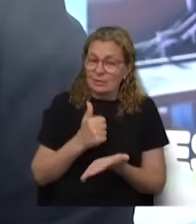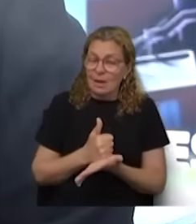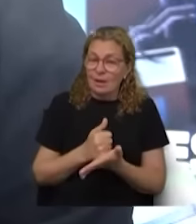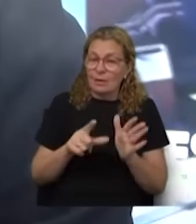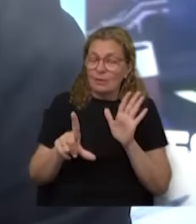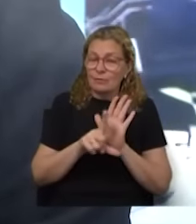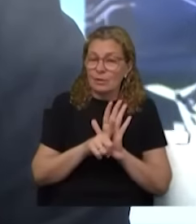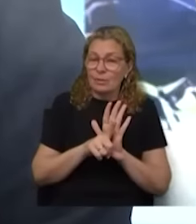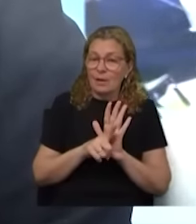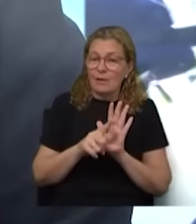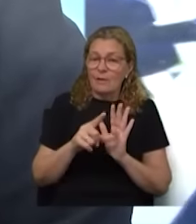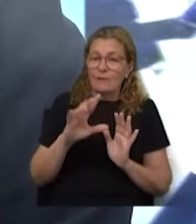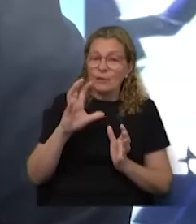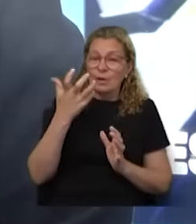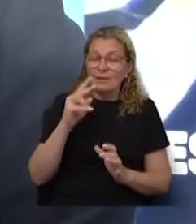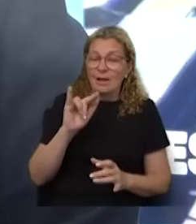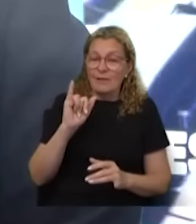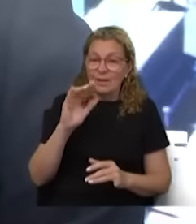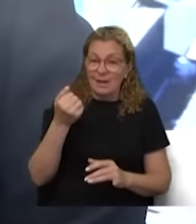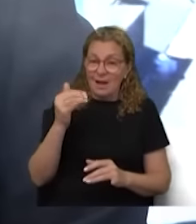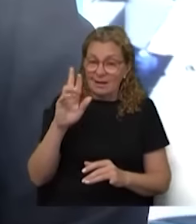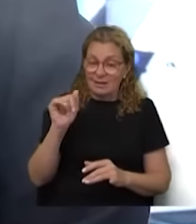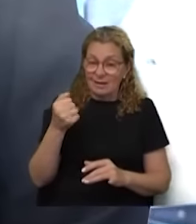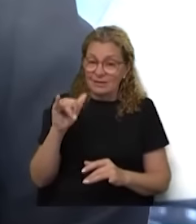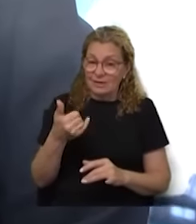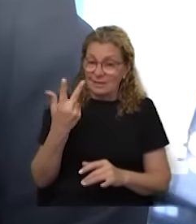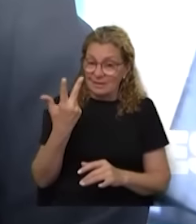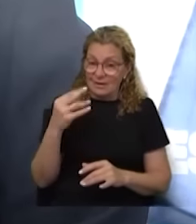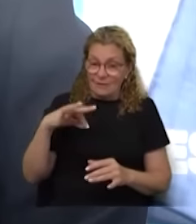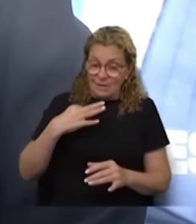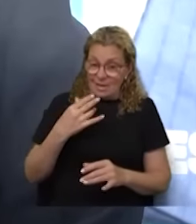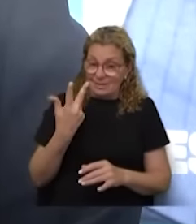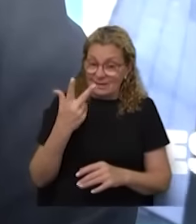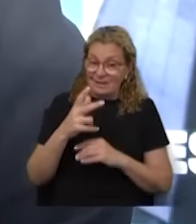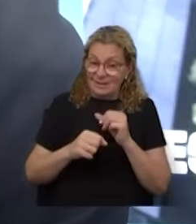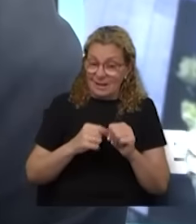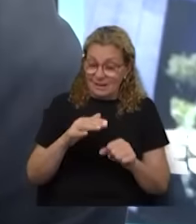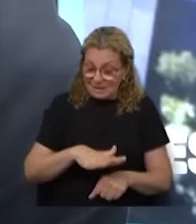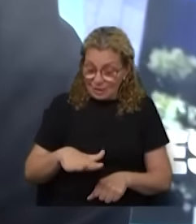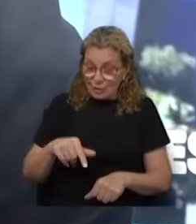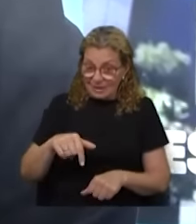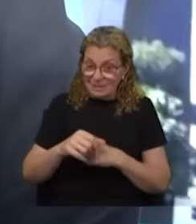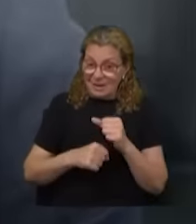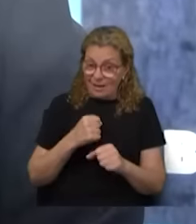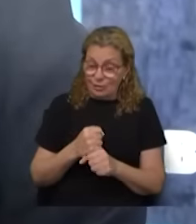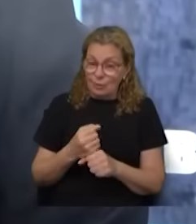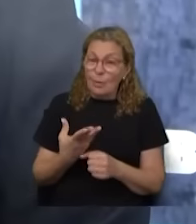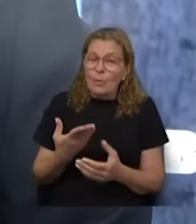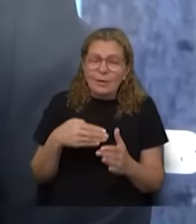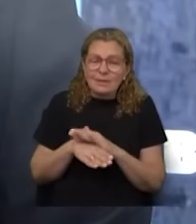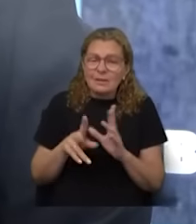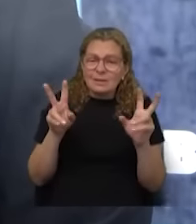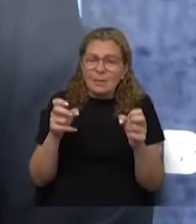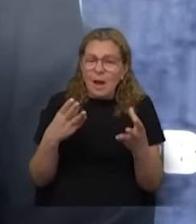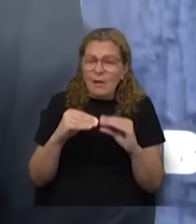Uruguay es la violencia vicaria pero que ella lleva tres vidas de tres niños en este año y quería preguntarte cómo se debería abordar este